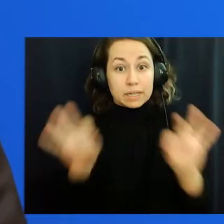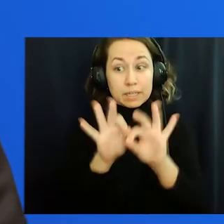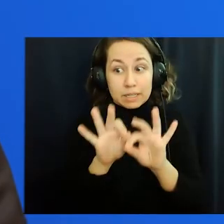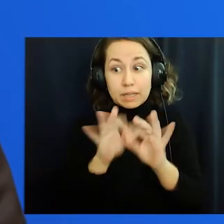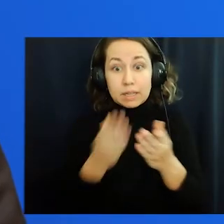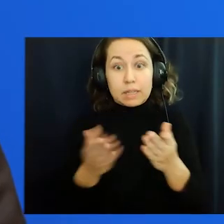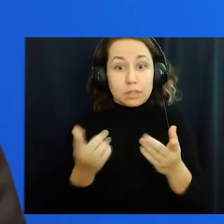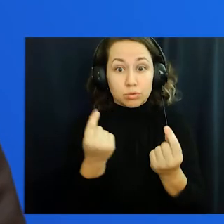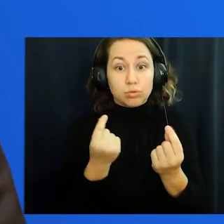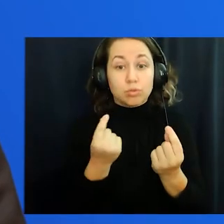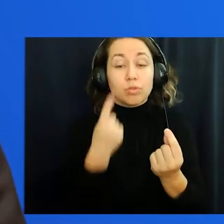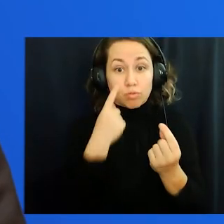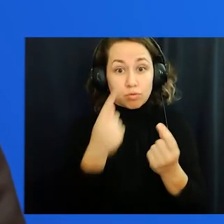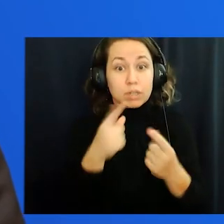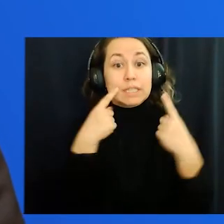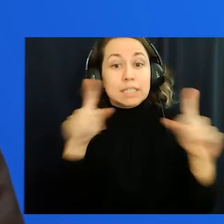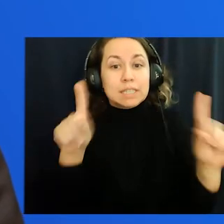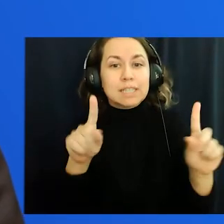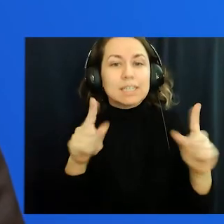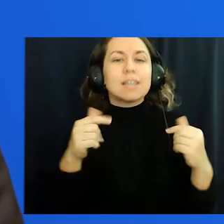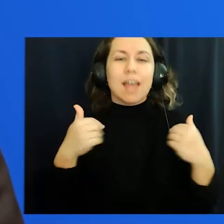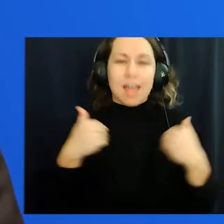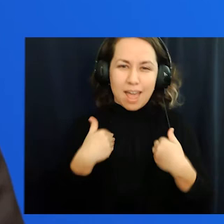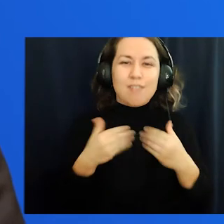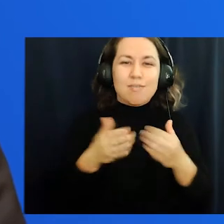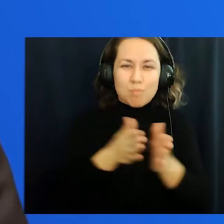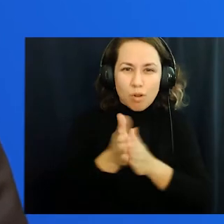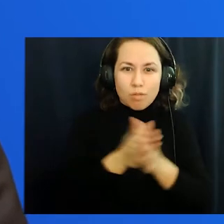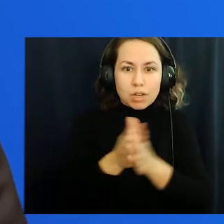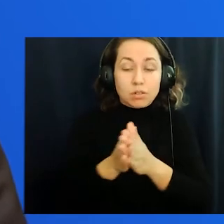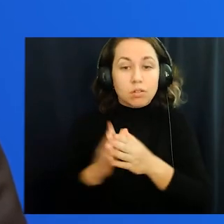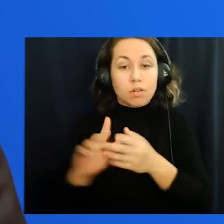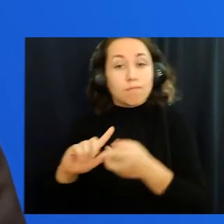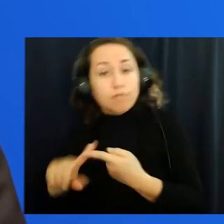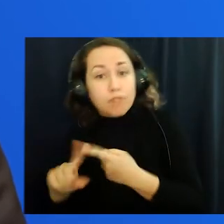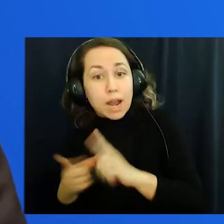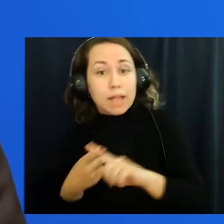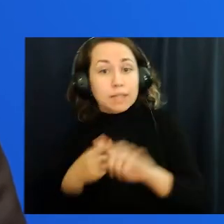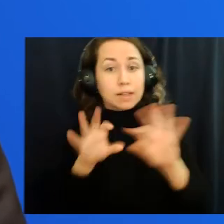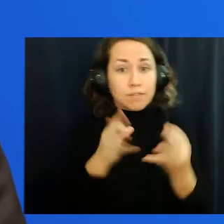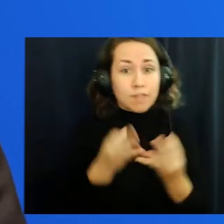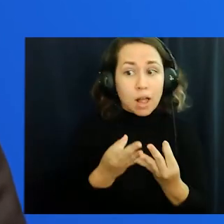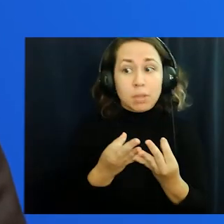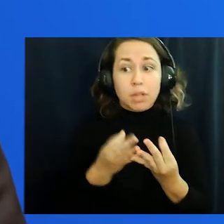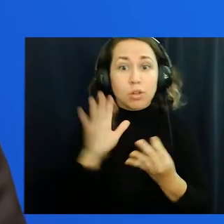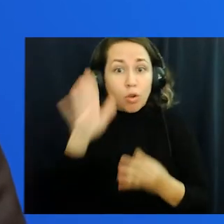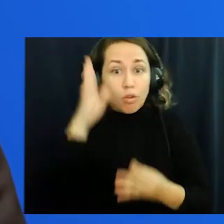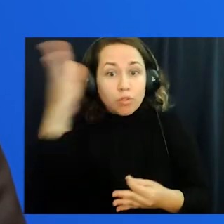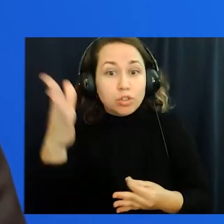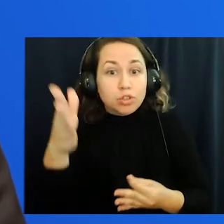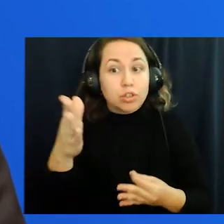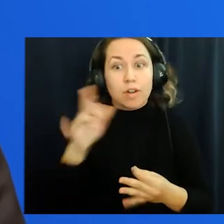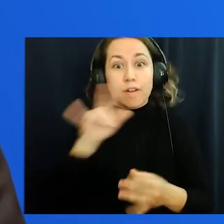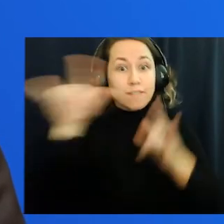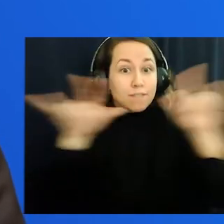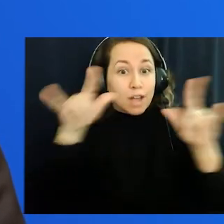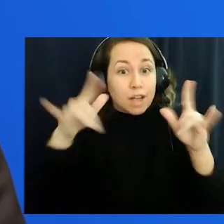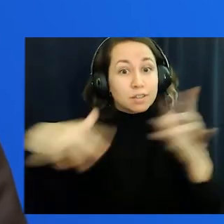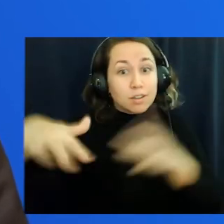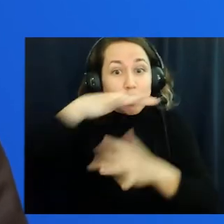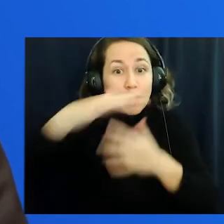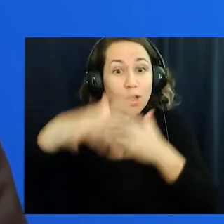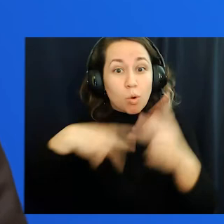Una de las claves de triunfar en los estudios es tener la motivación, ya sea amigos, familia. Debe haber una razón para que